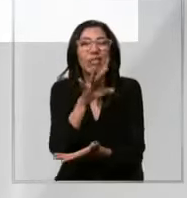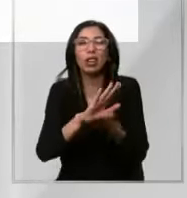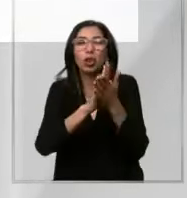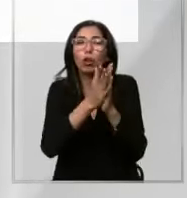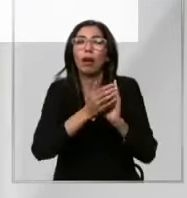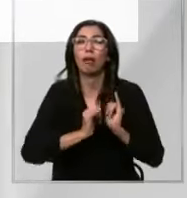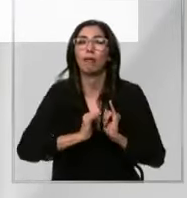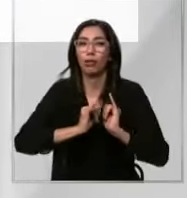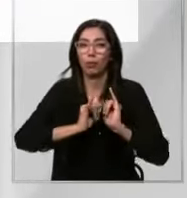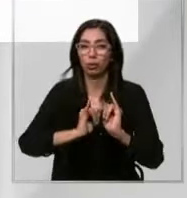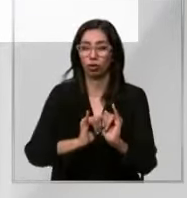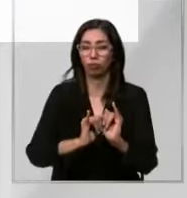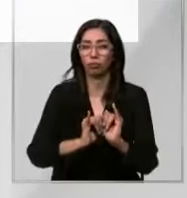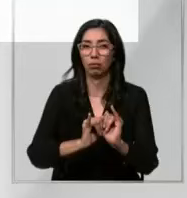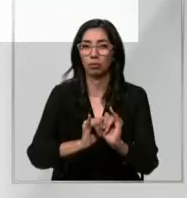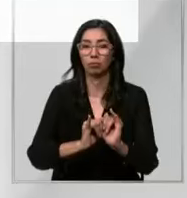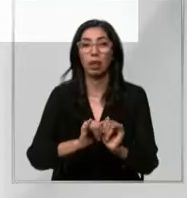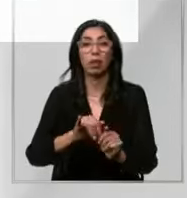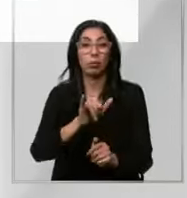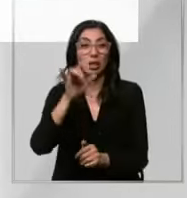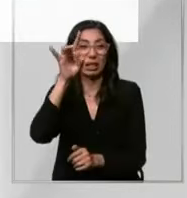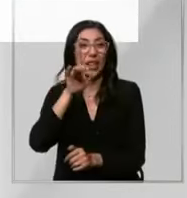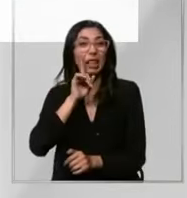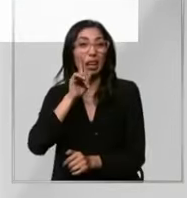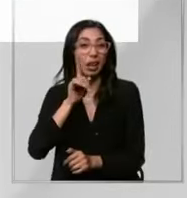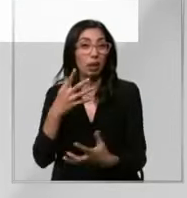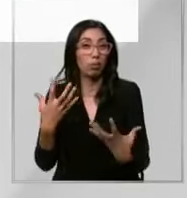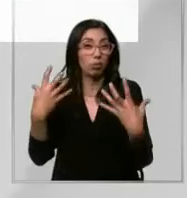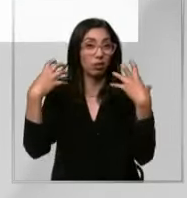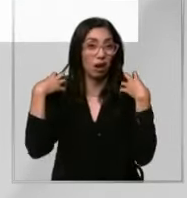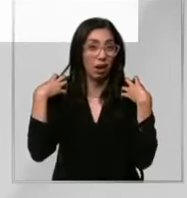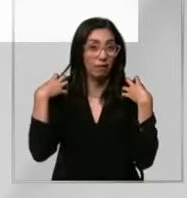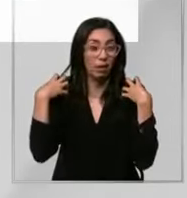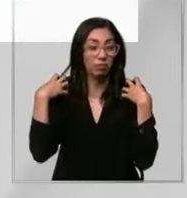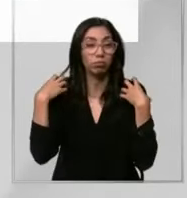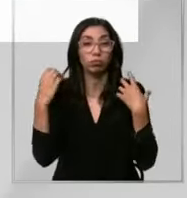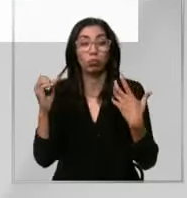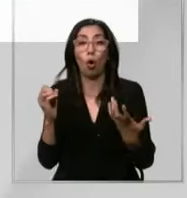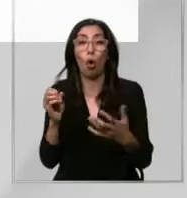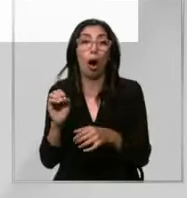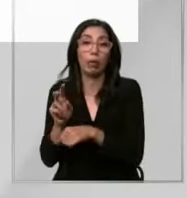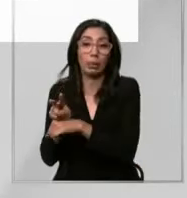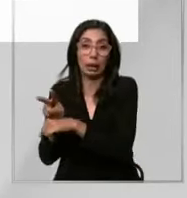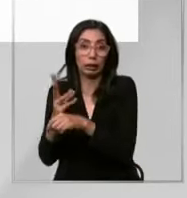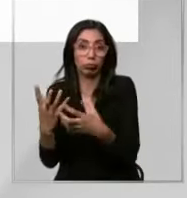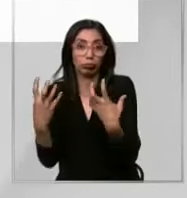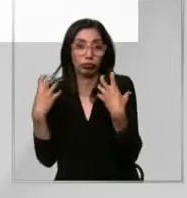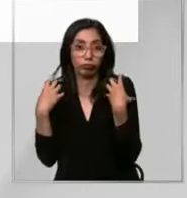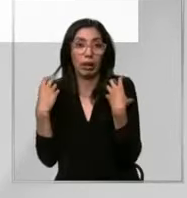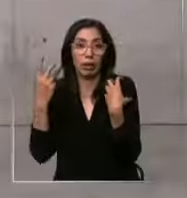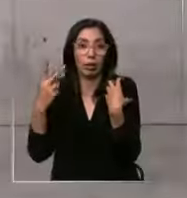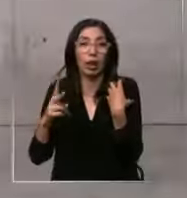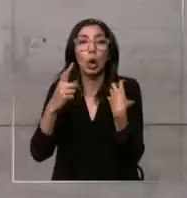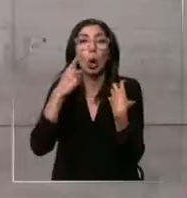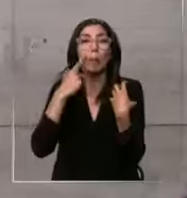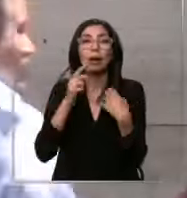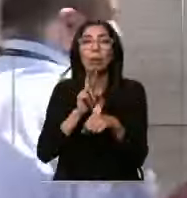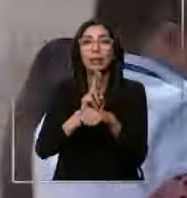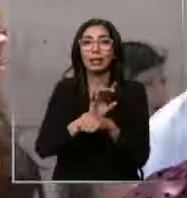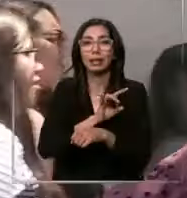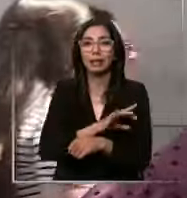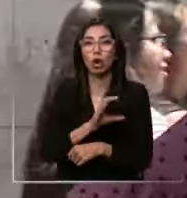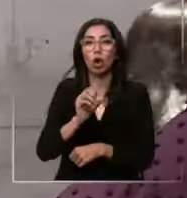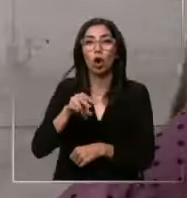antecedentes para determinar eventuales responsabilidades funcionarias o administrativas por parte del cónsul según la